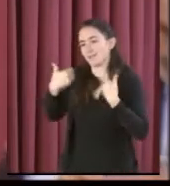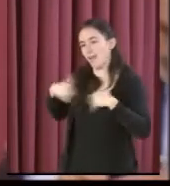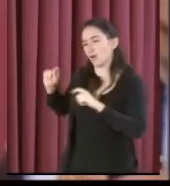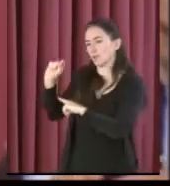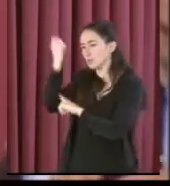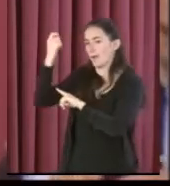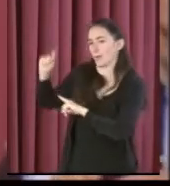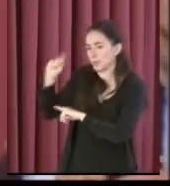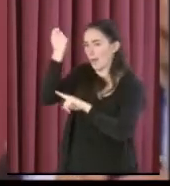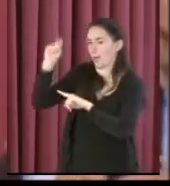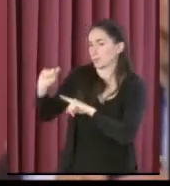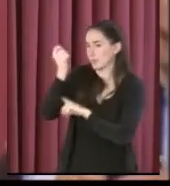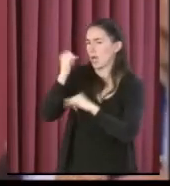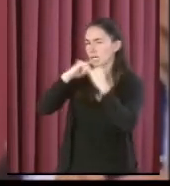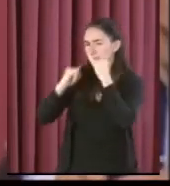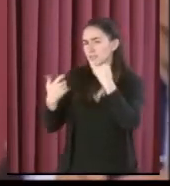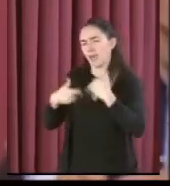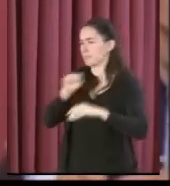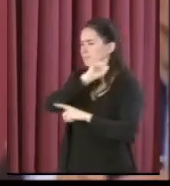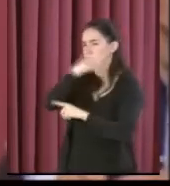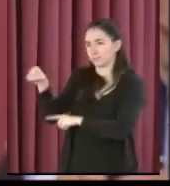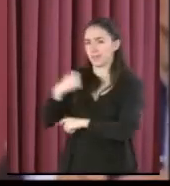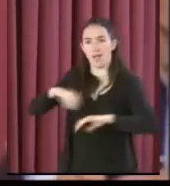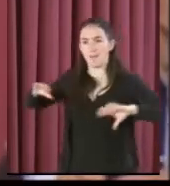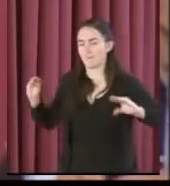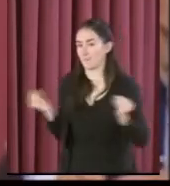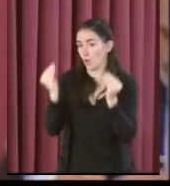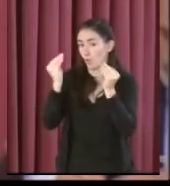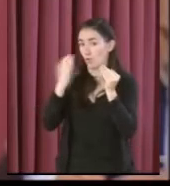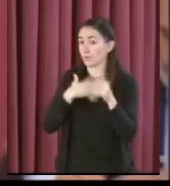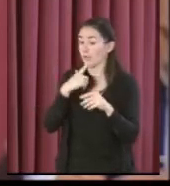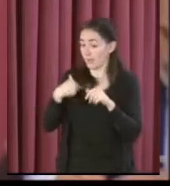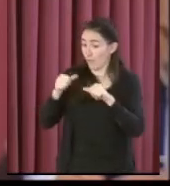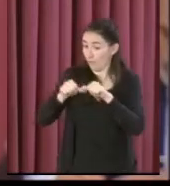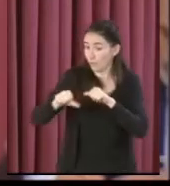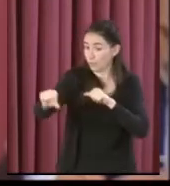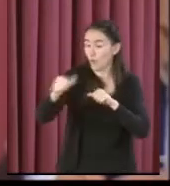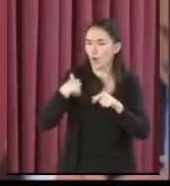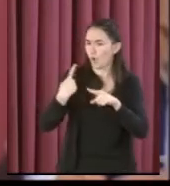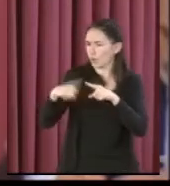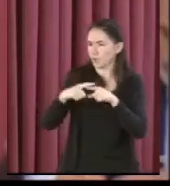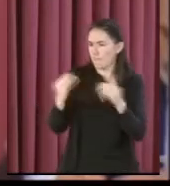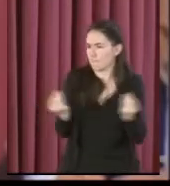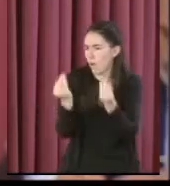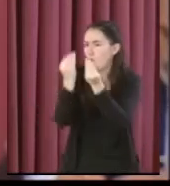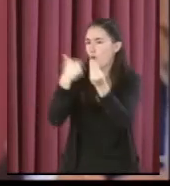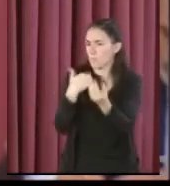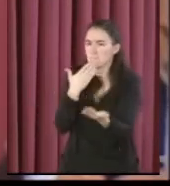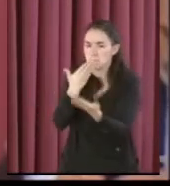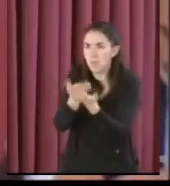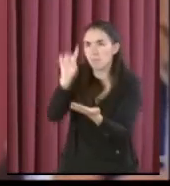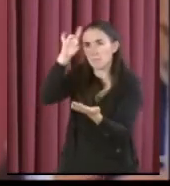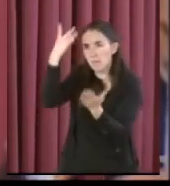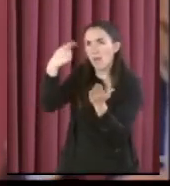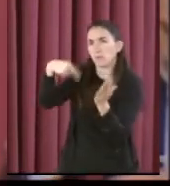historia. Si hoy podemos plantearnos nuevos retos y mejoras, y seguro que ustedes también las van a plantear,